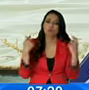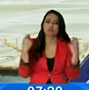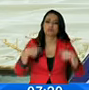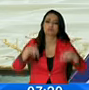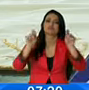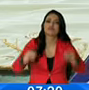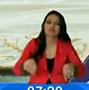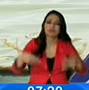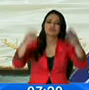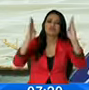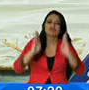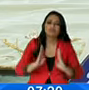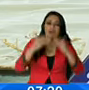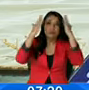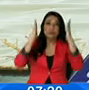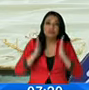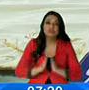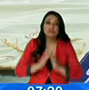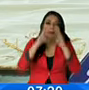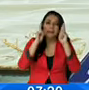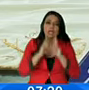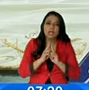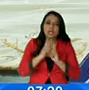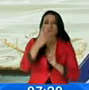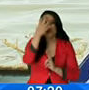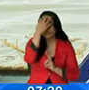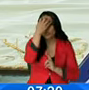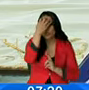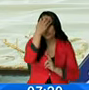Santísima Virgen, escudos para